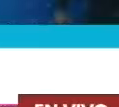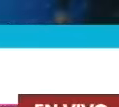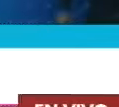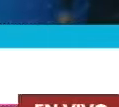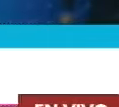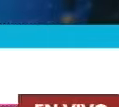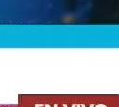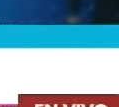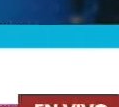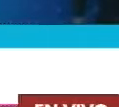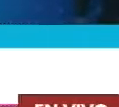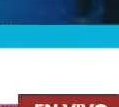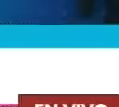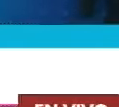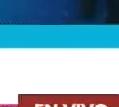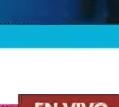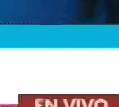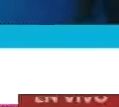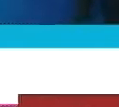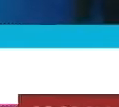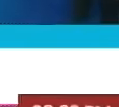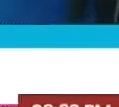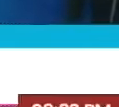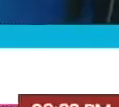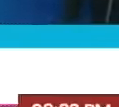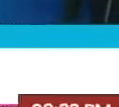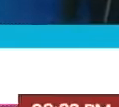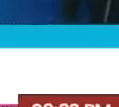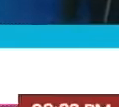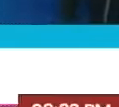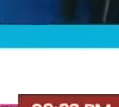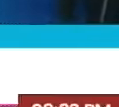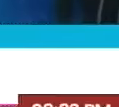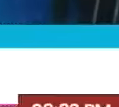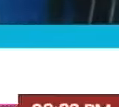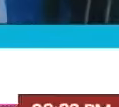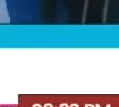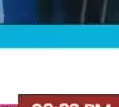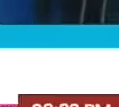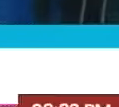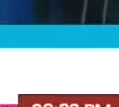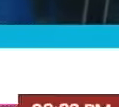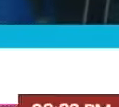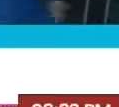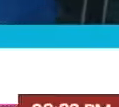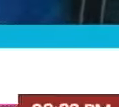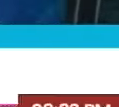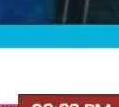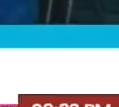Mil bendiciones tengas. Y la que Dios te bendiga. Muy hermosa tu voz, te felicito.